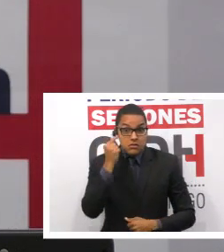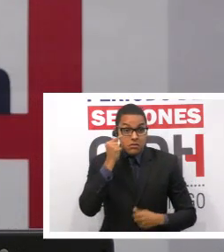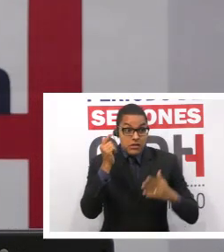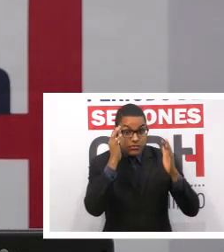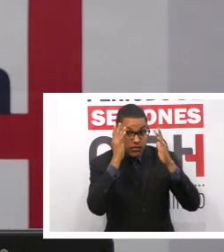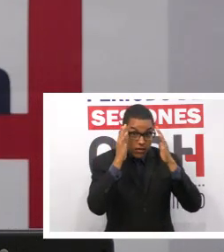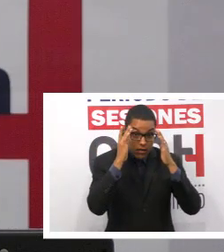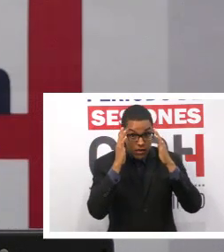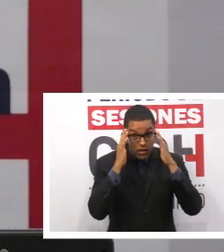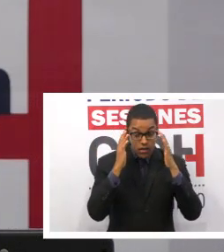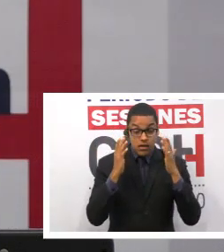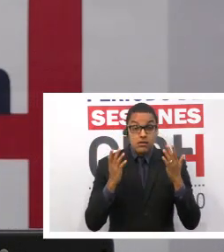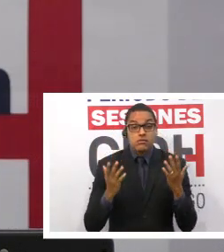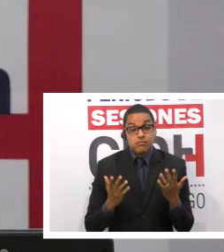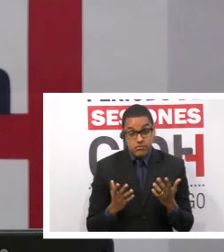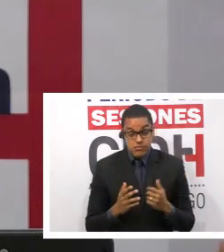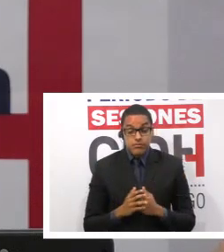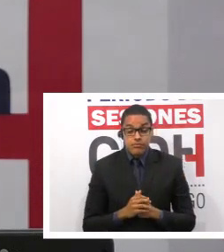light